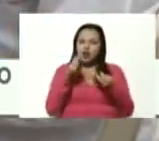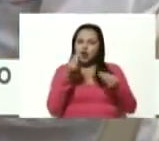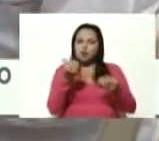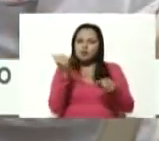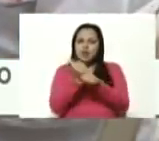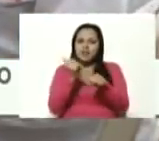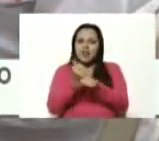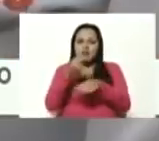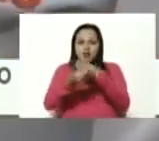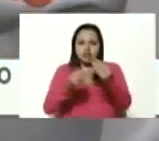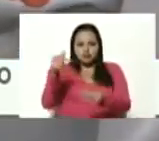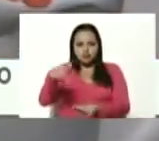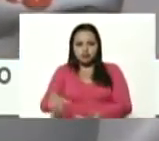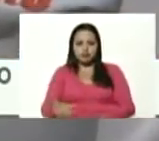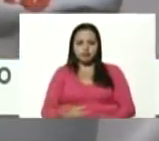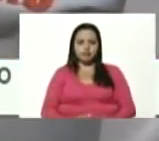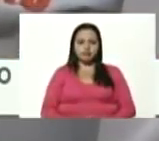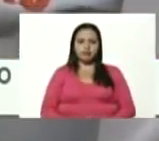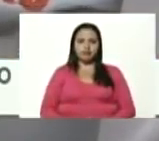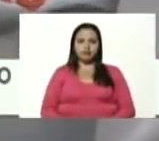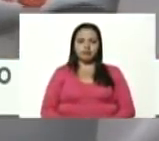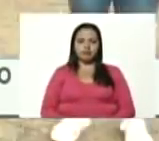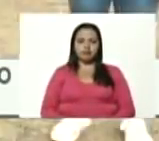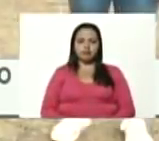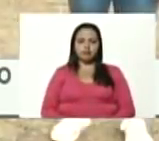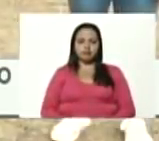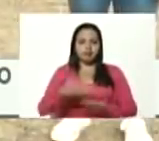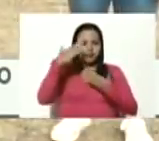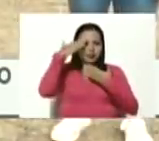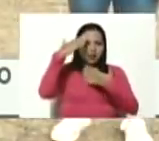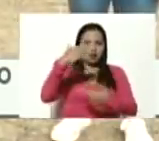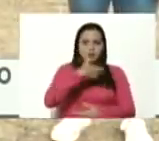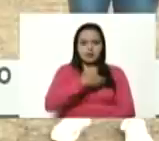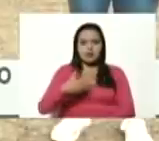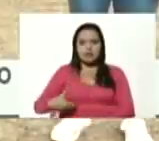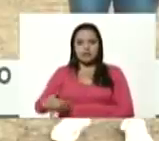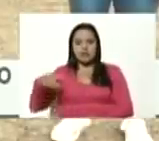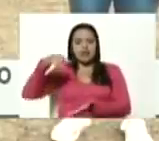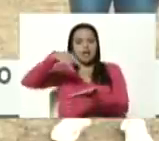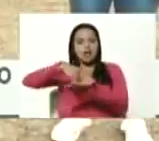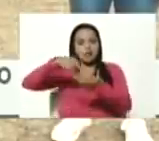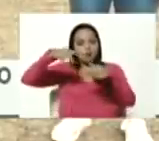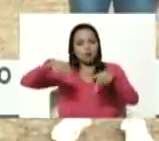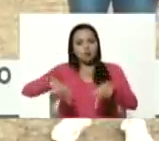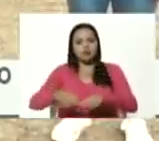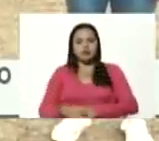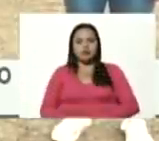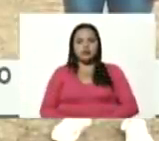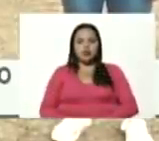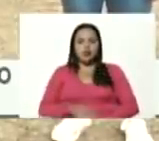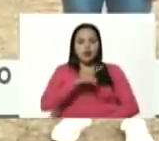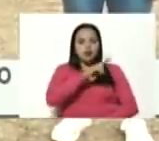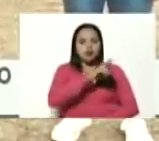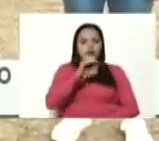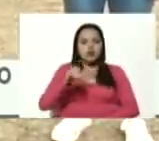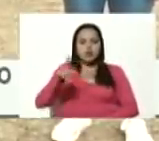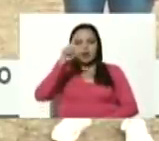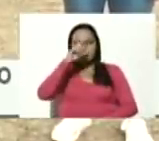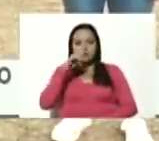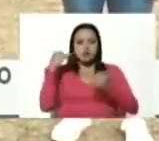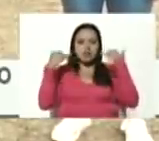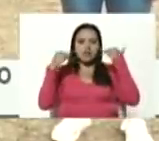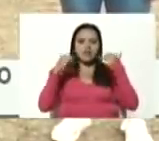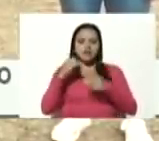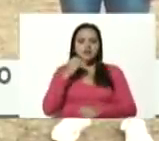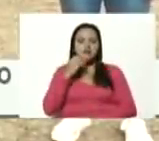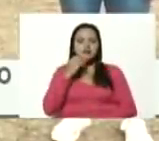que venimos realizando. Bueno, saludos, presidente, desde aquí de Carabobo. En estos 200 años, esta celebración de esta